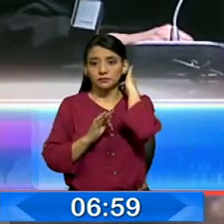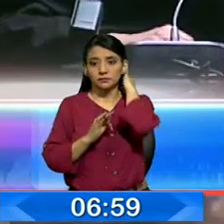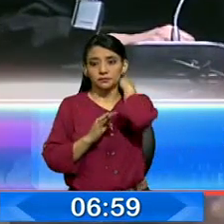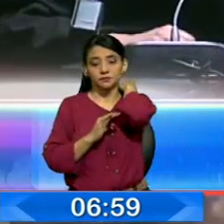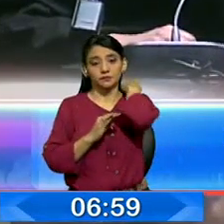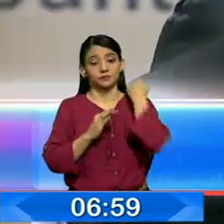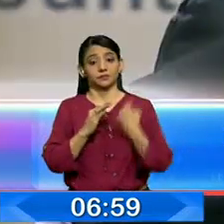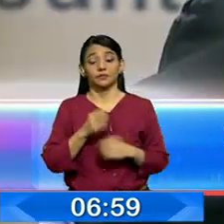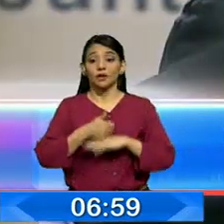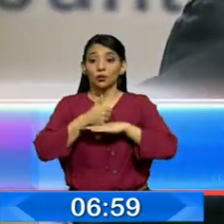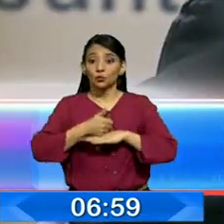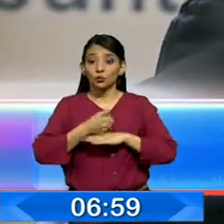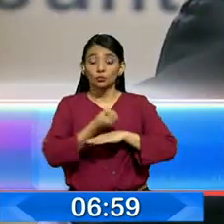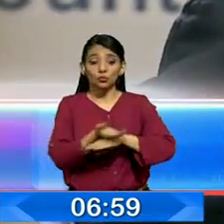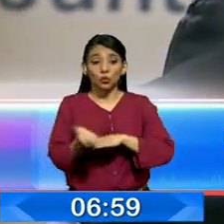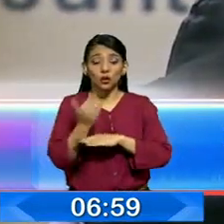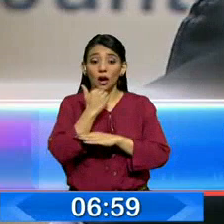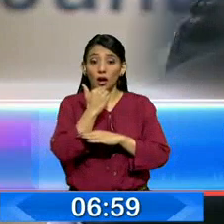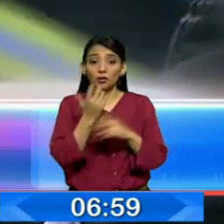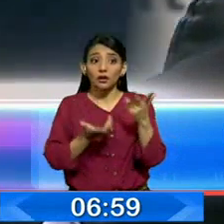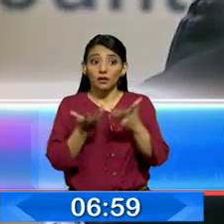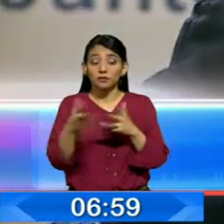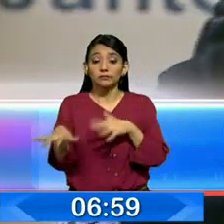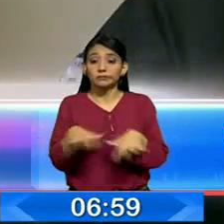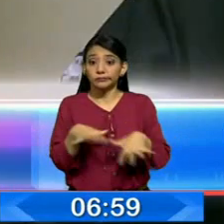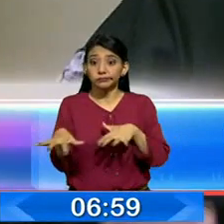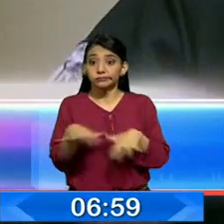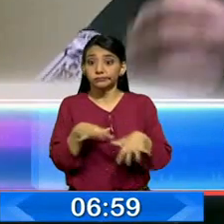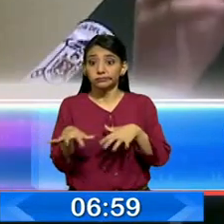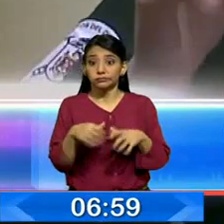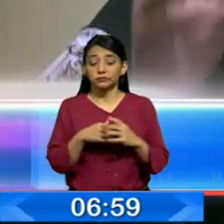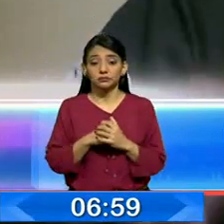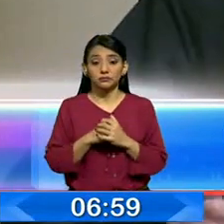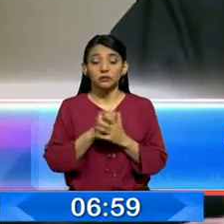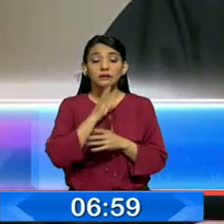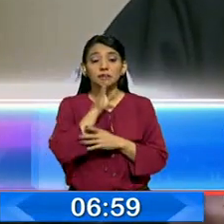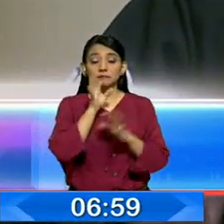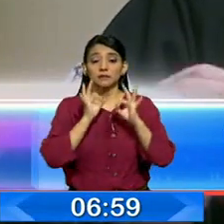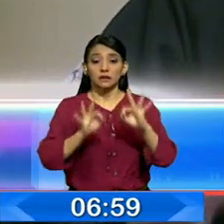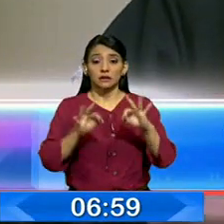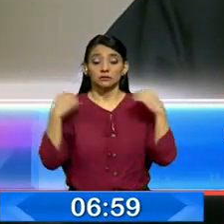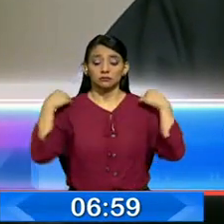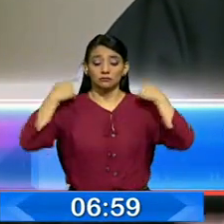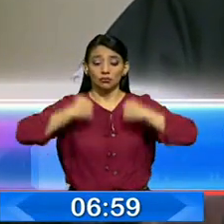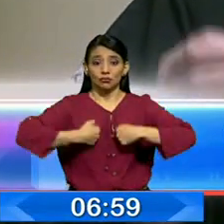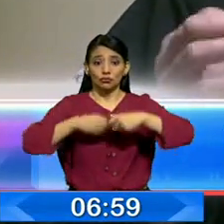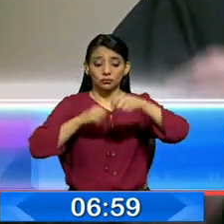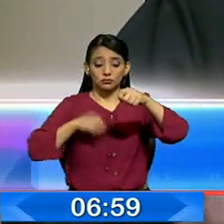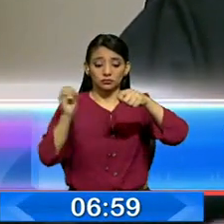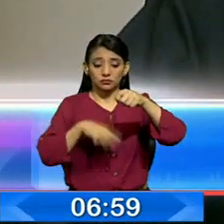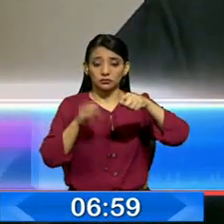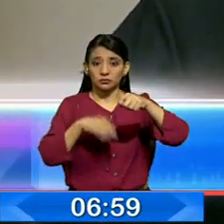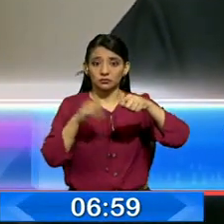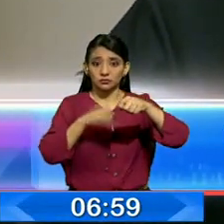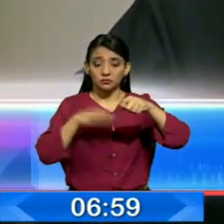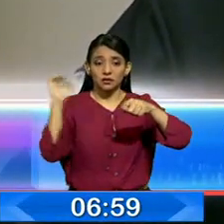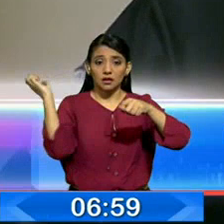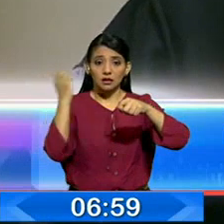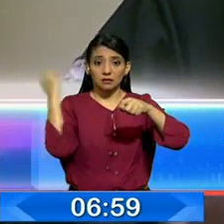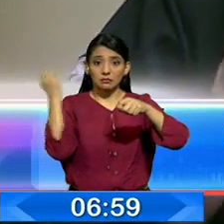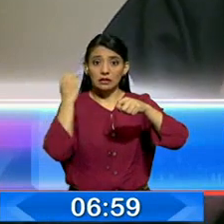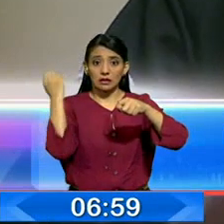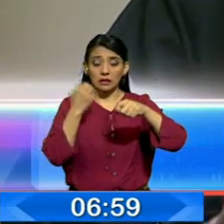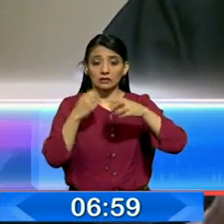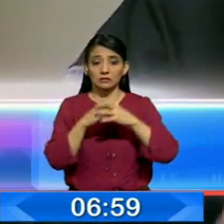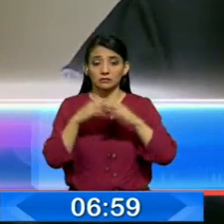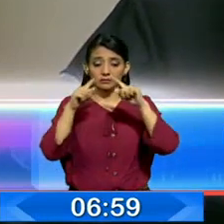dan algunas recomendaciones en caso de posibles réplicas. Tener siempre lista nuestra mochila de emergencia, con